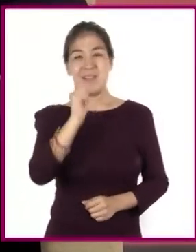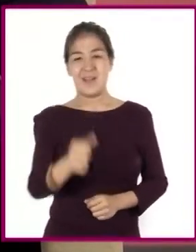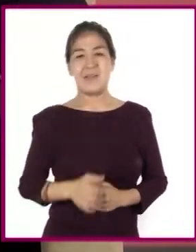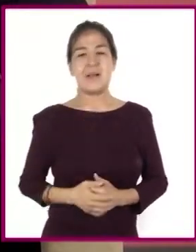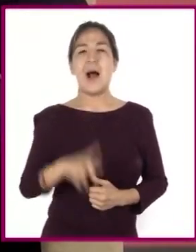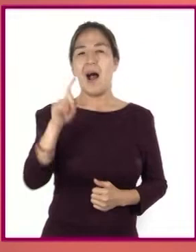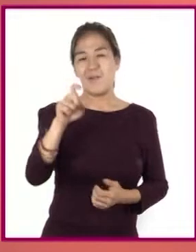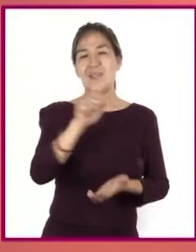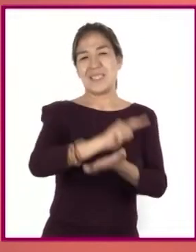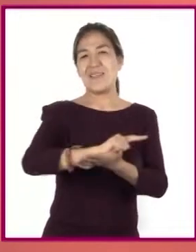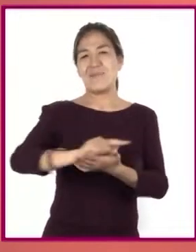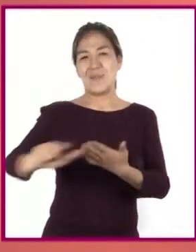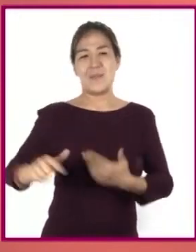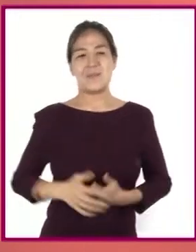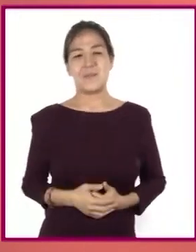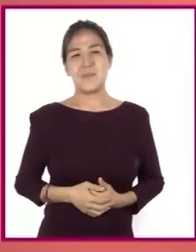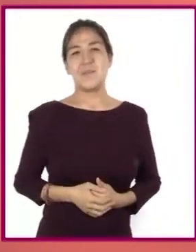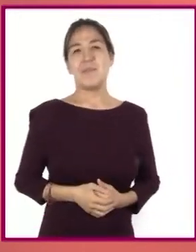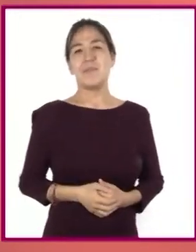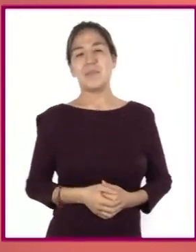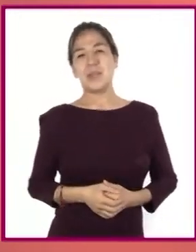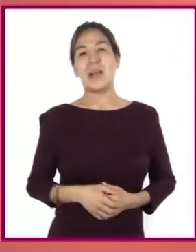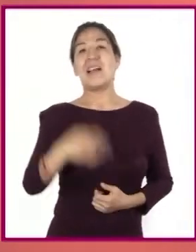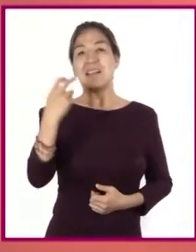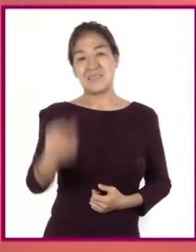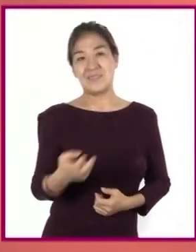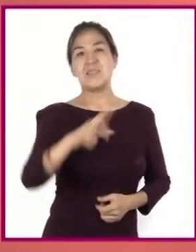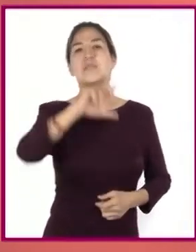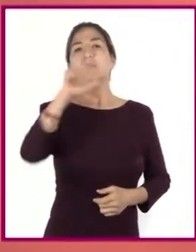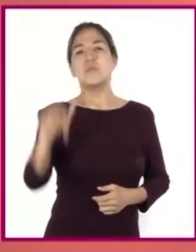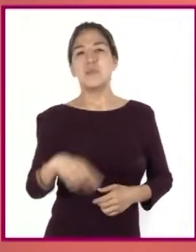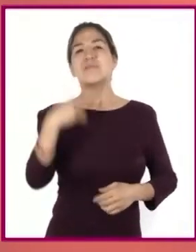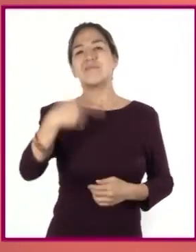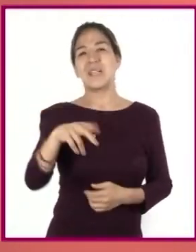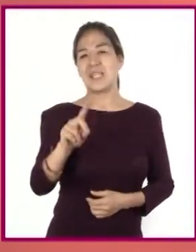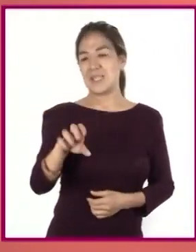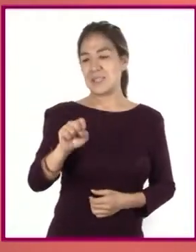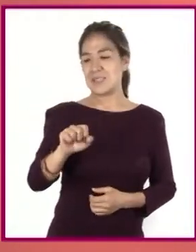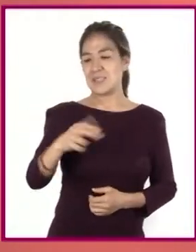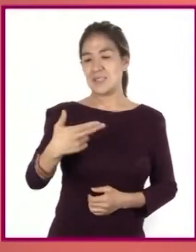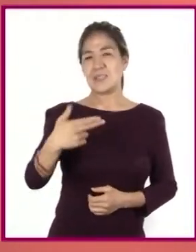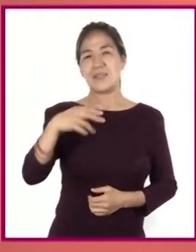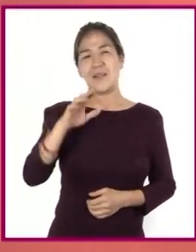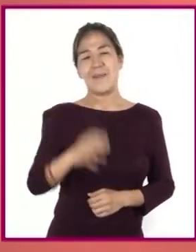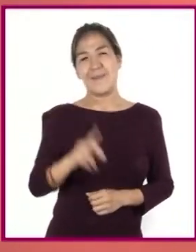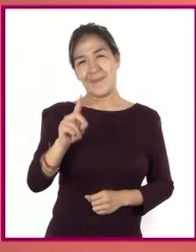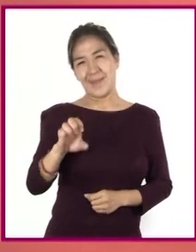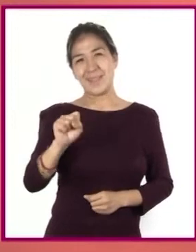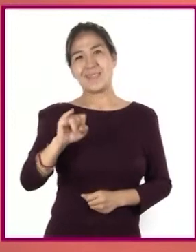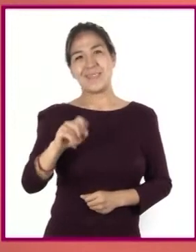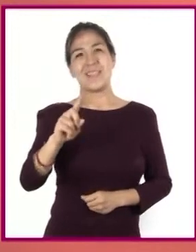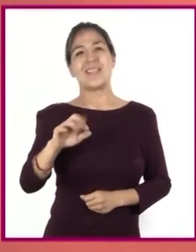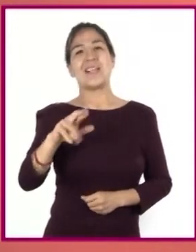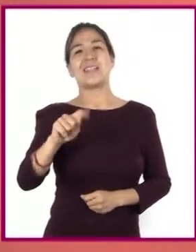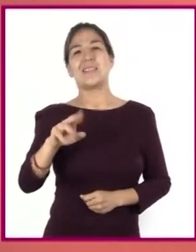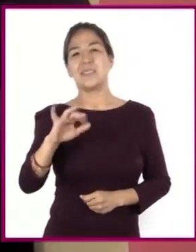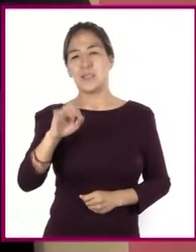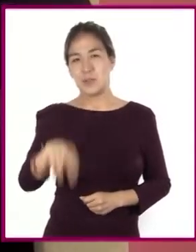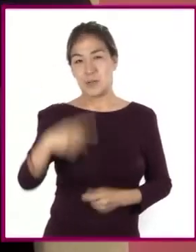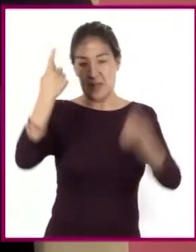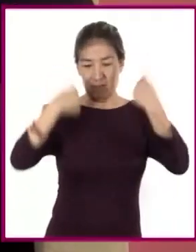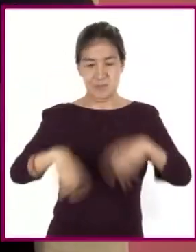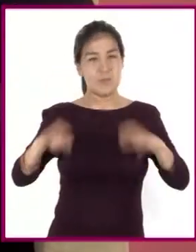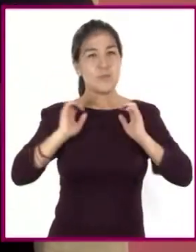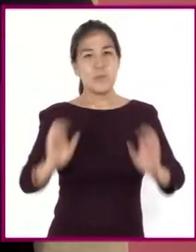agua simple, pues obviamente vamos generando un proceso de deshidratación en todo el cuerpo, pero también a nivel celular.